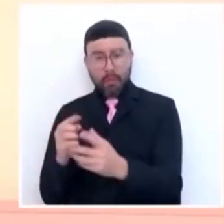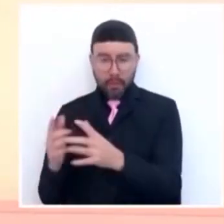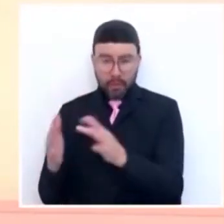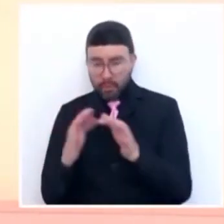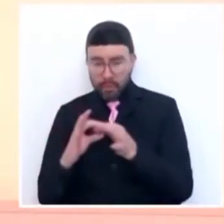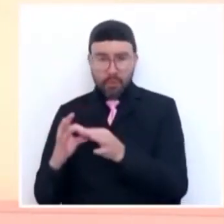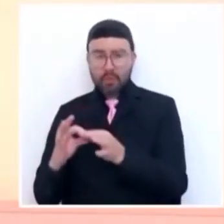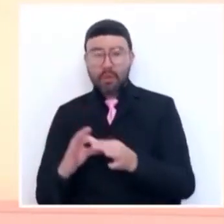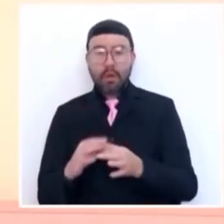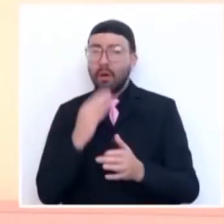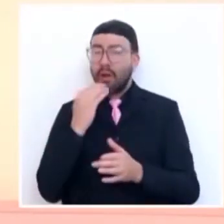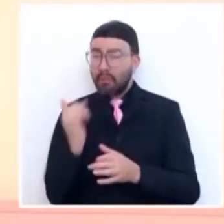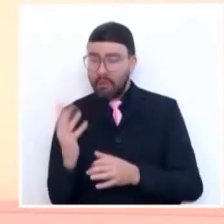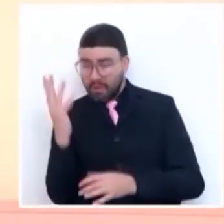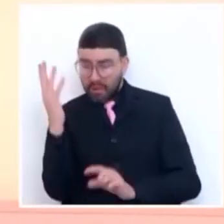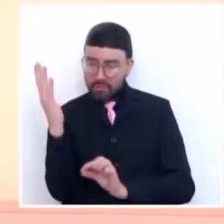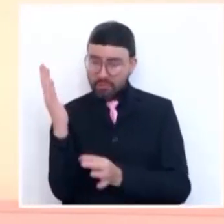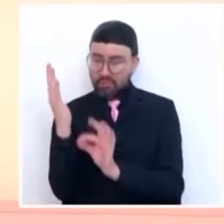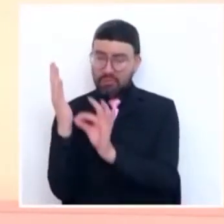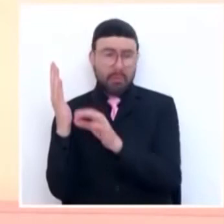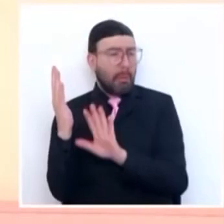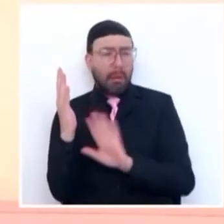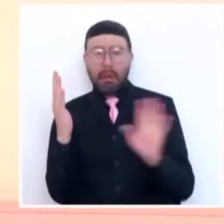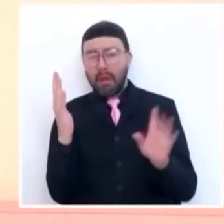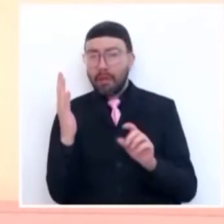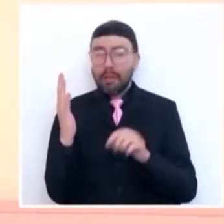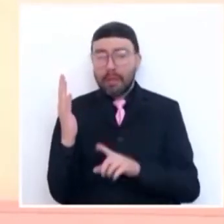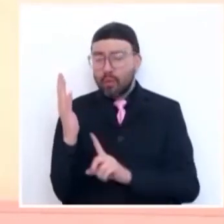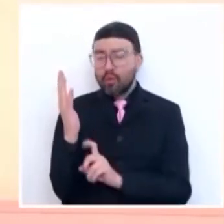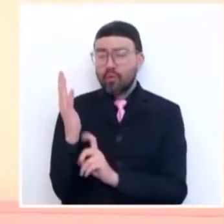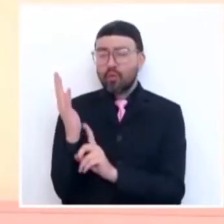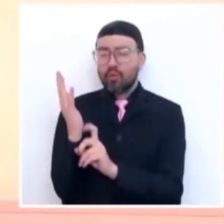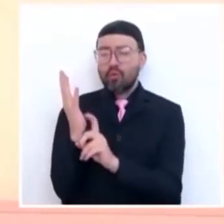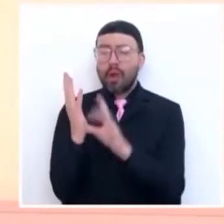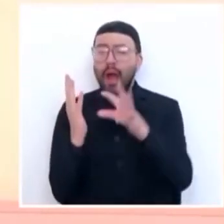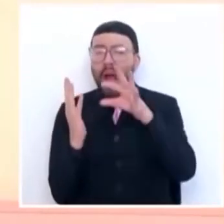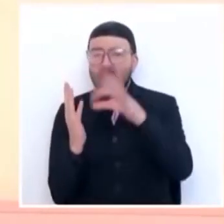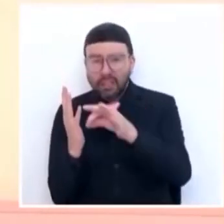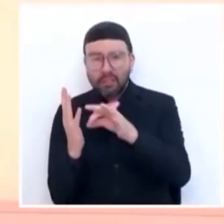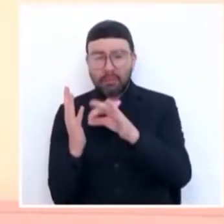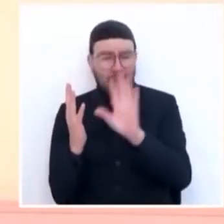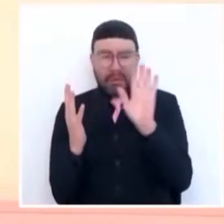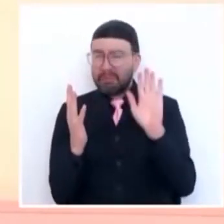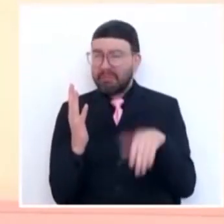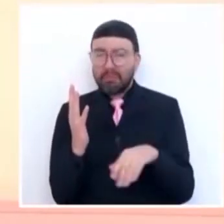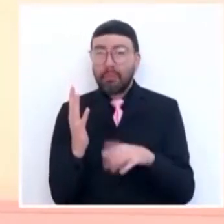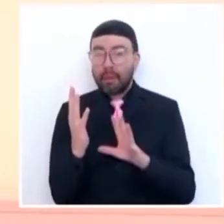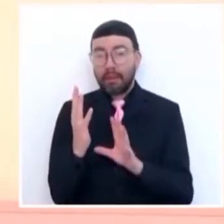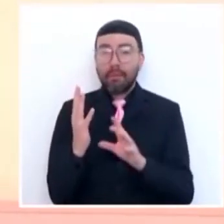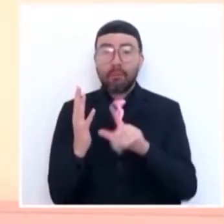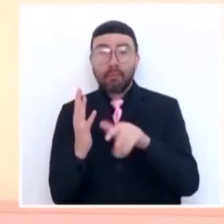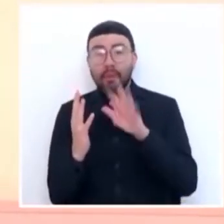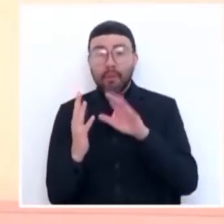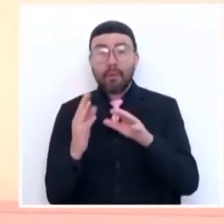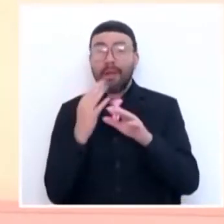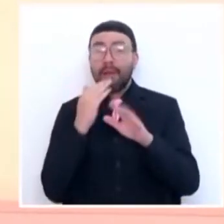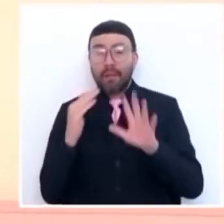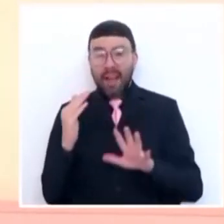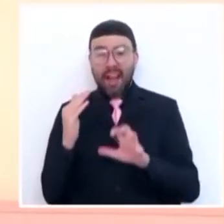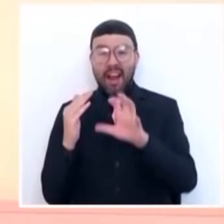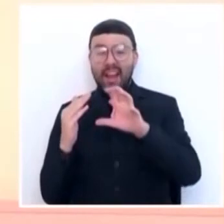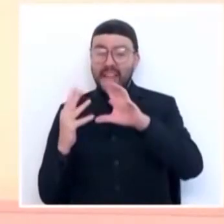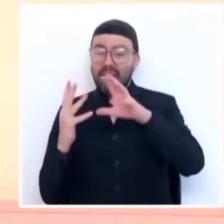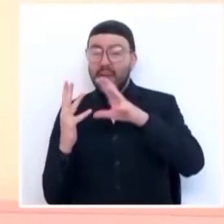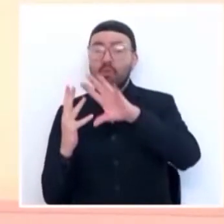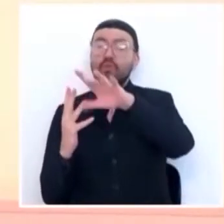estorba la hormiguita que le camina encima, el gusano que le mordió una hojita, la araña que está haciendo su telaraña ahí entre